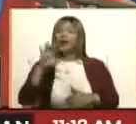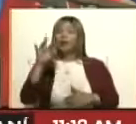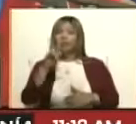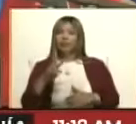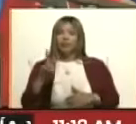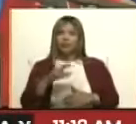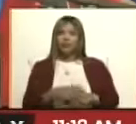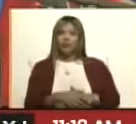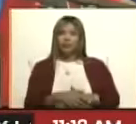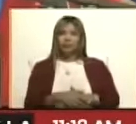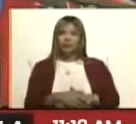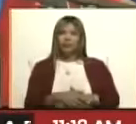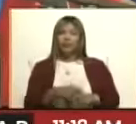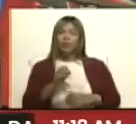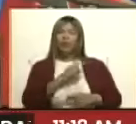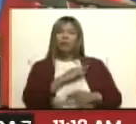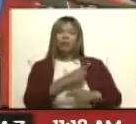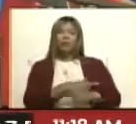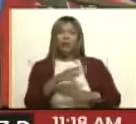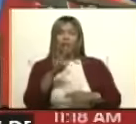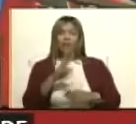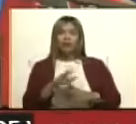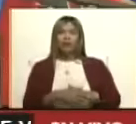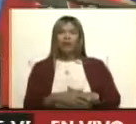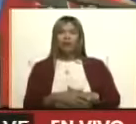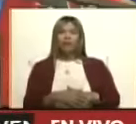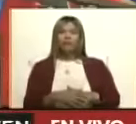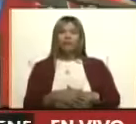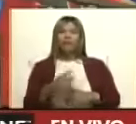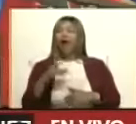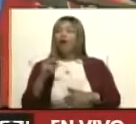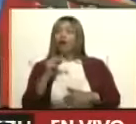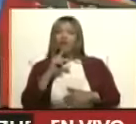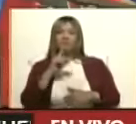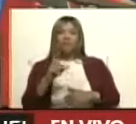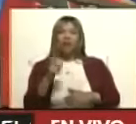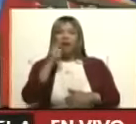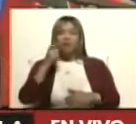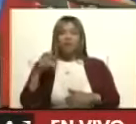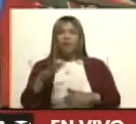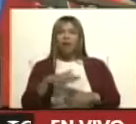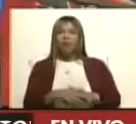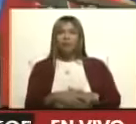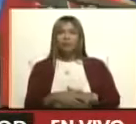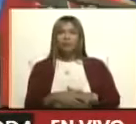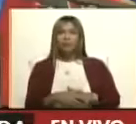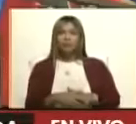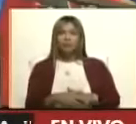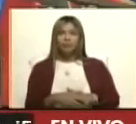venezolano o a los poderes de Venezuela que no le consulten al pueblo,